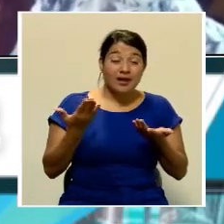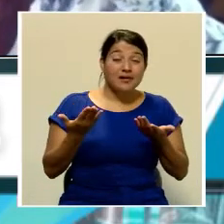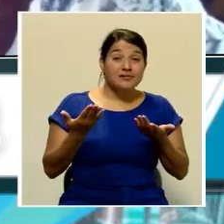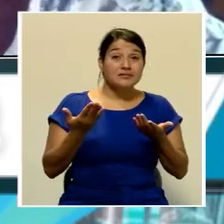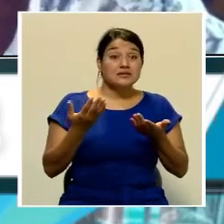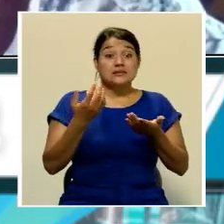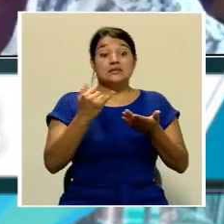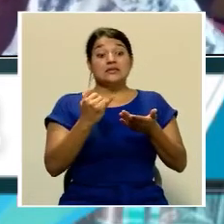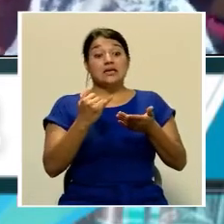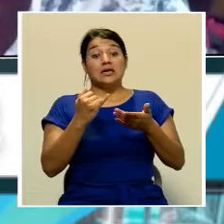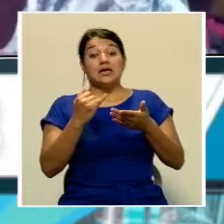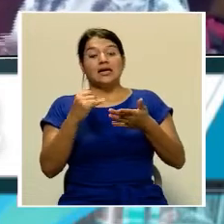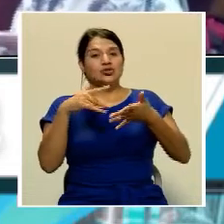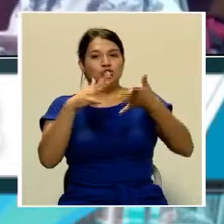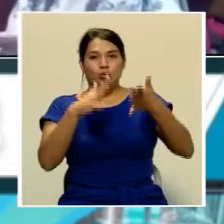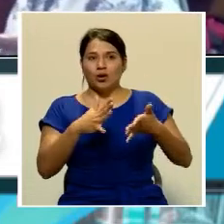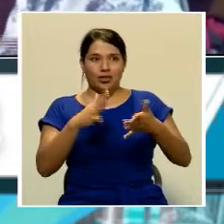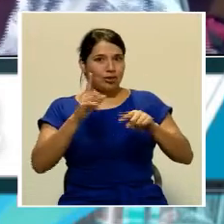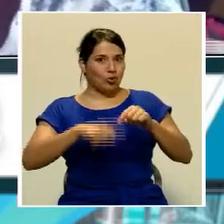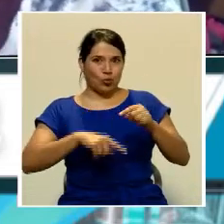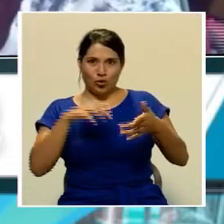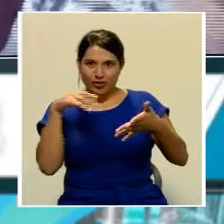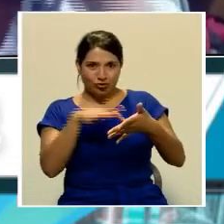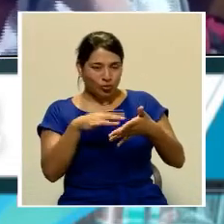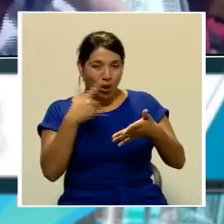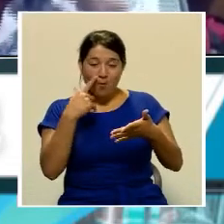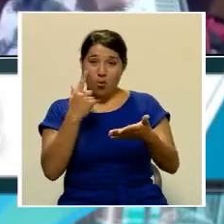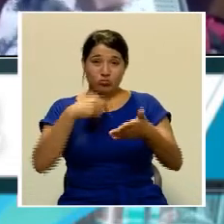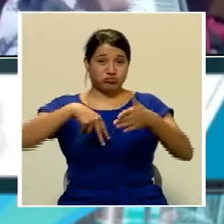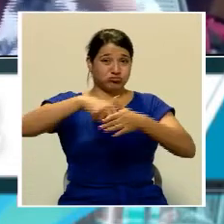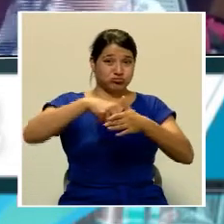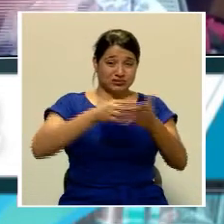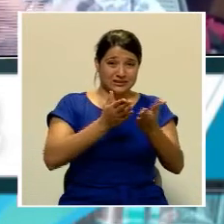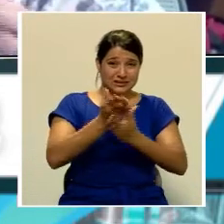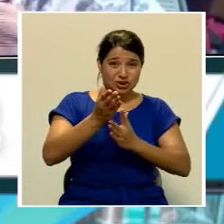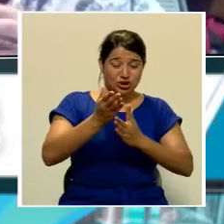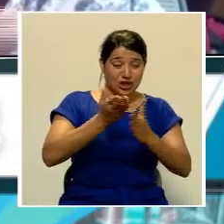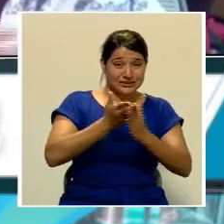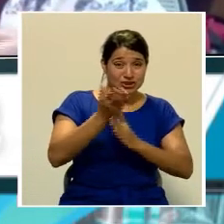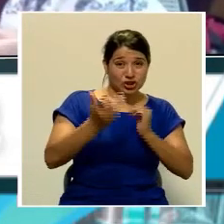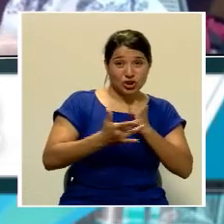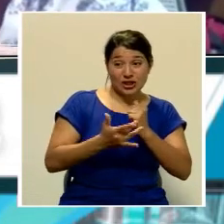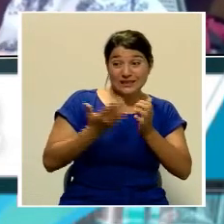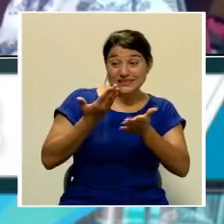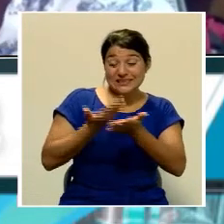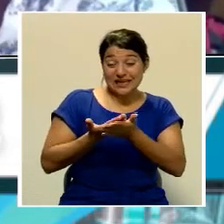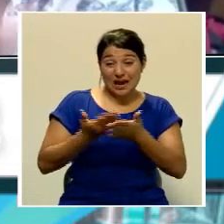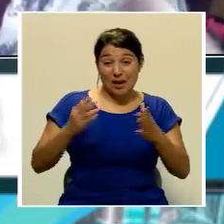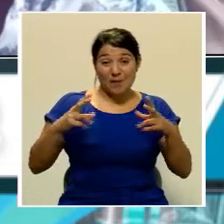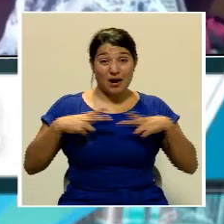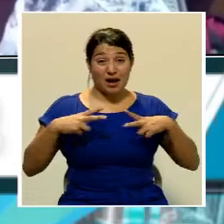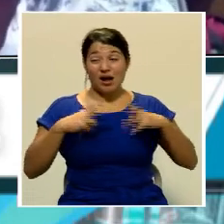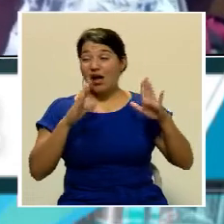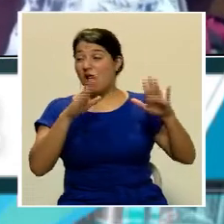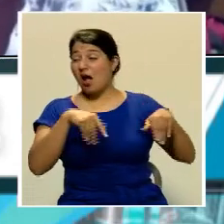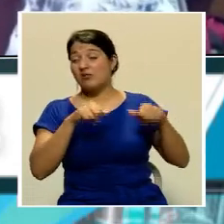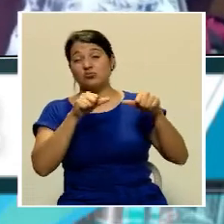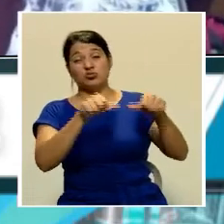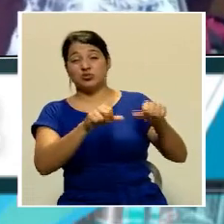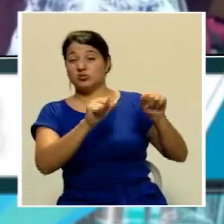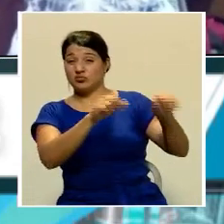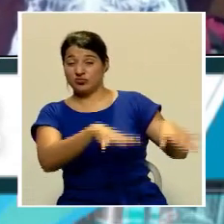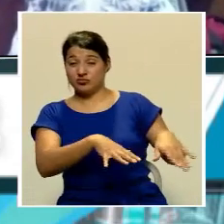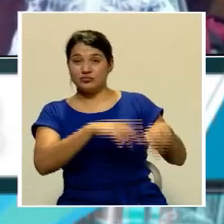educativo. Entonces, esta es una interrupción incluso más grande, ¿verdad? Y además en las que la familia está cambiando probablemente